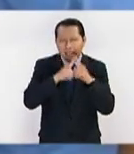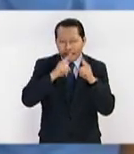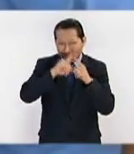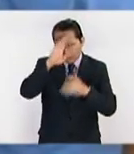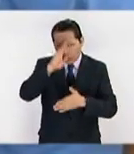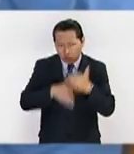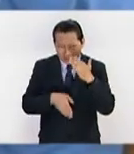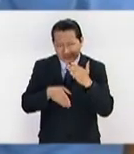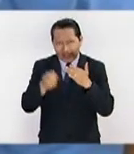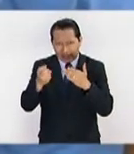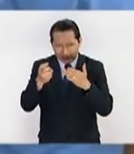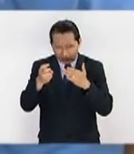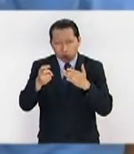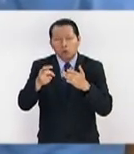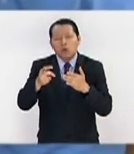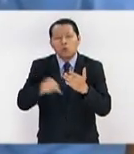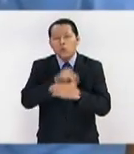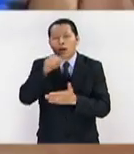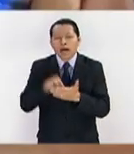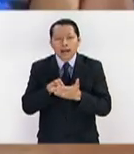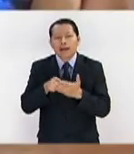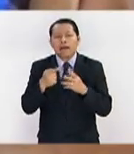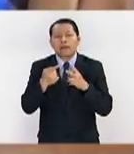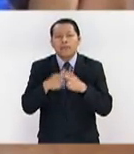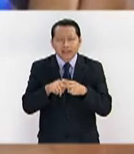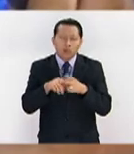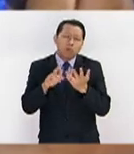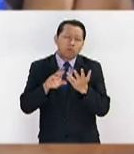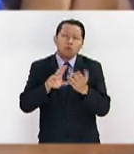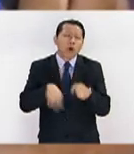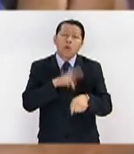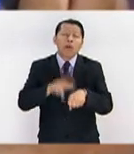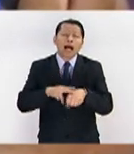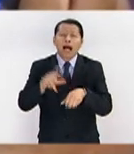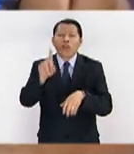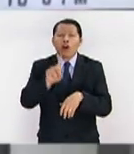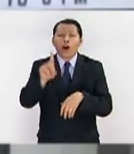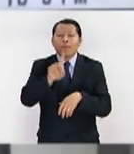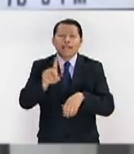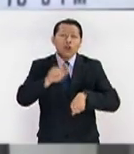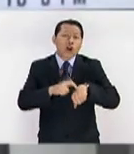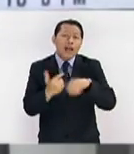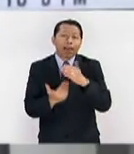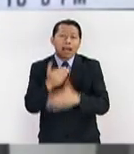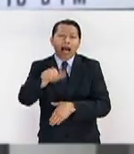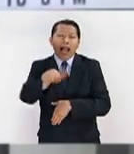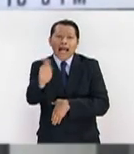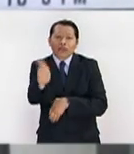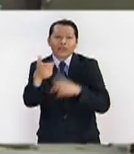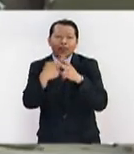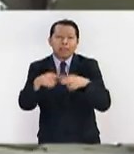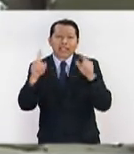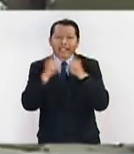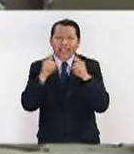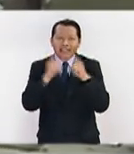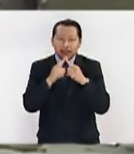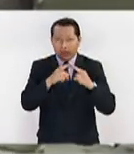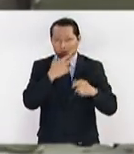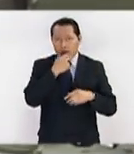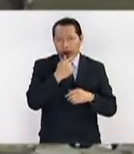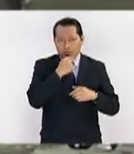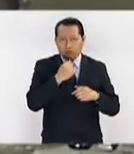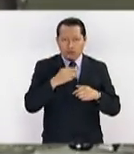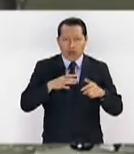Sutherland Springs poco después de que se iniciara el servicio religioso dominical a las 11 de la mañana. Él estaba armado con un